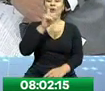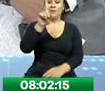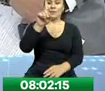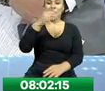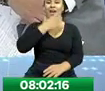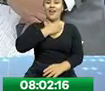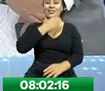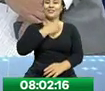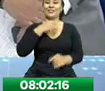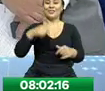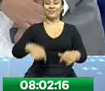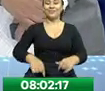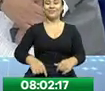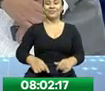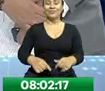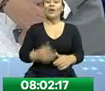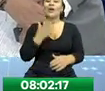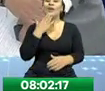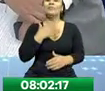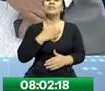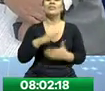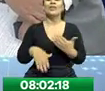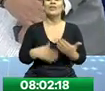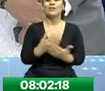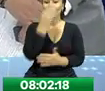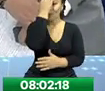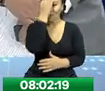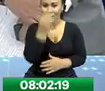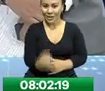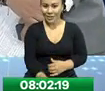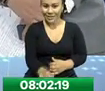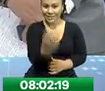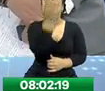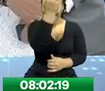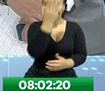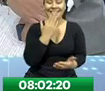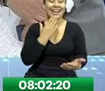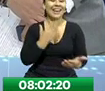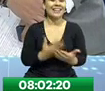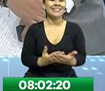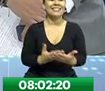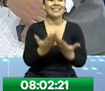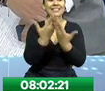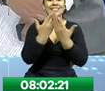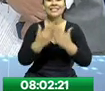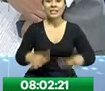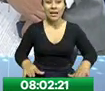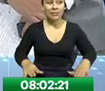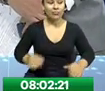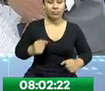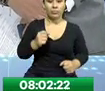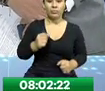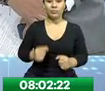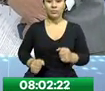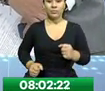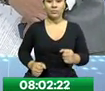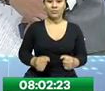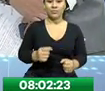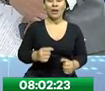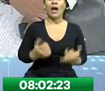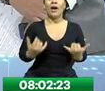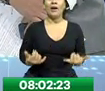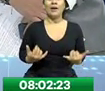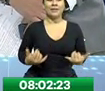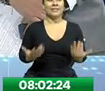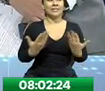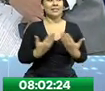de agosto, mire usted. Huguito, ¿cómo le va? Buenos días. Gracias a Dios, bien. Muy bien, ¿no? ¿Ya marchó? No, aún no. ¿Y qué espera para marchar? Oiga, lo que